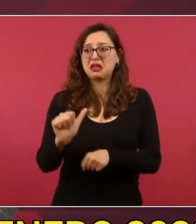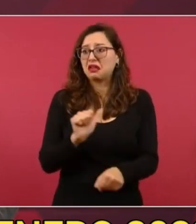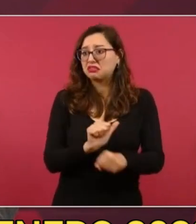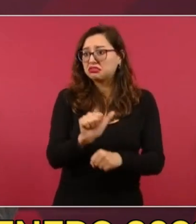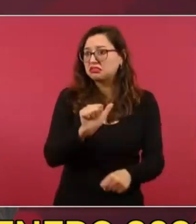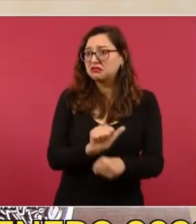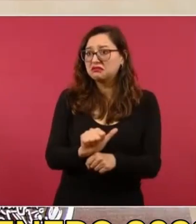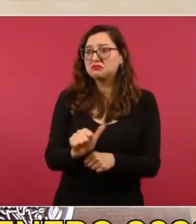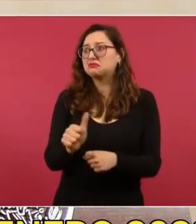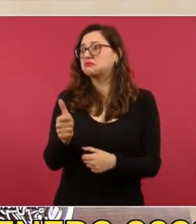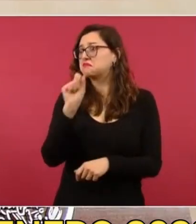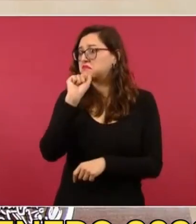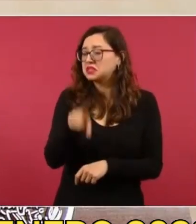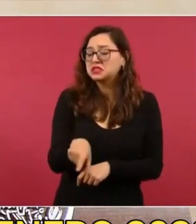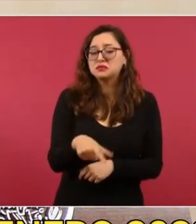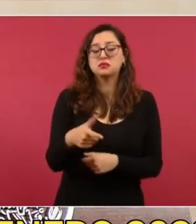Argentina y